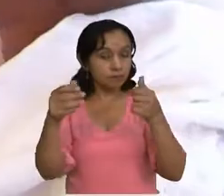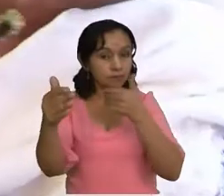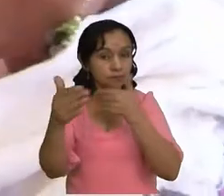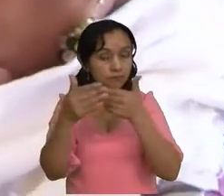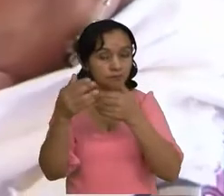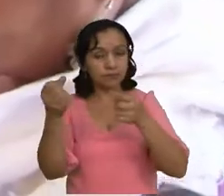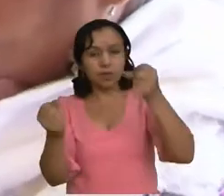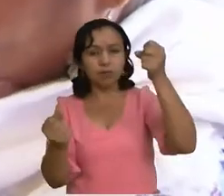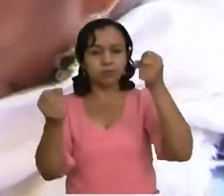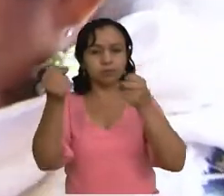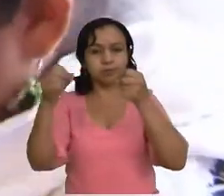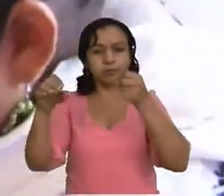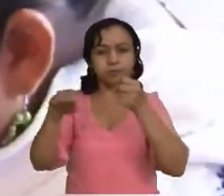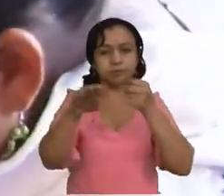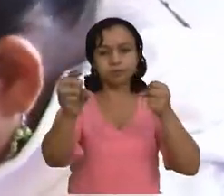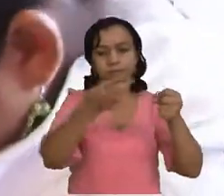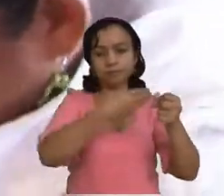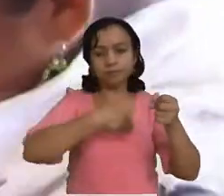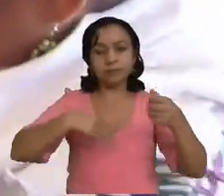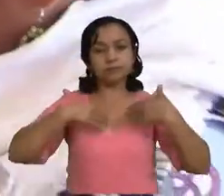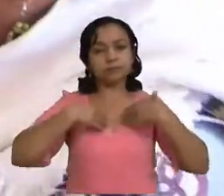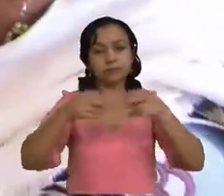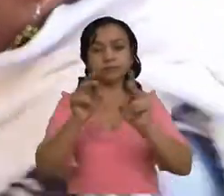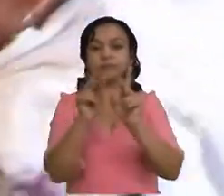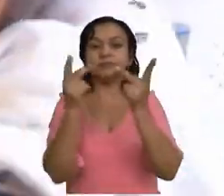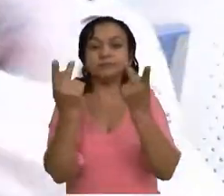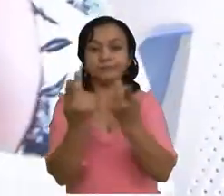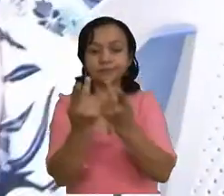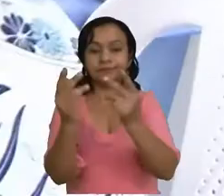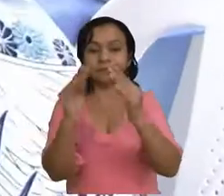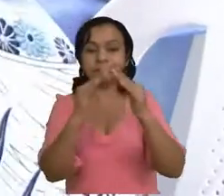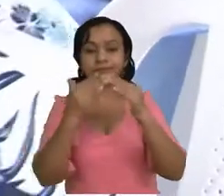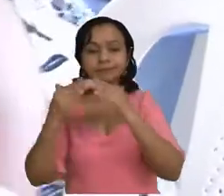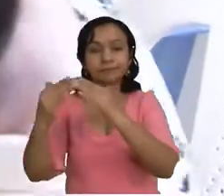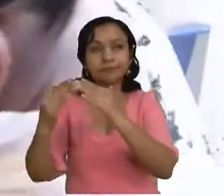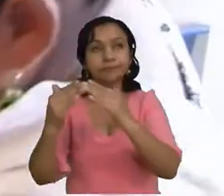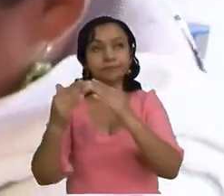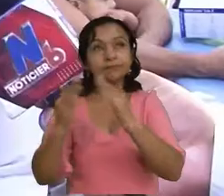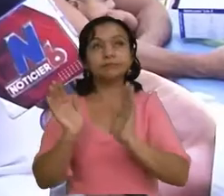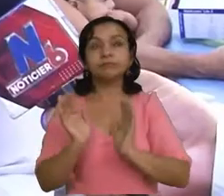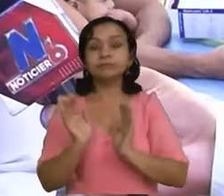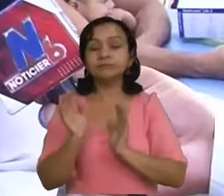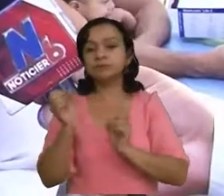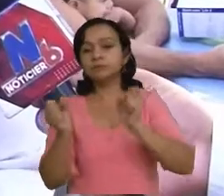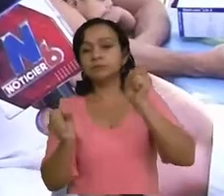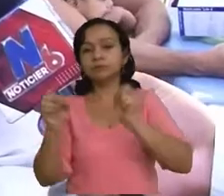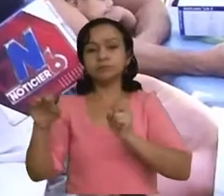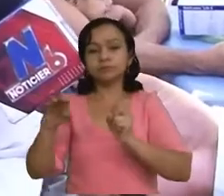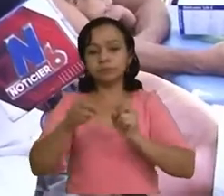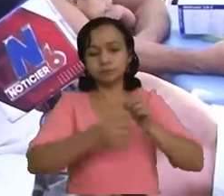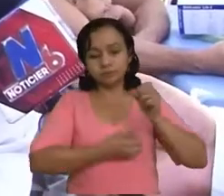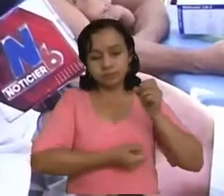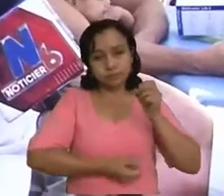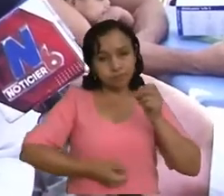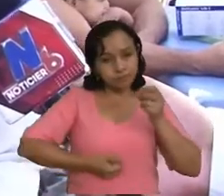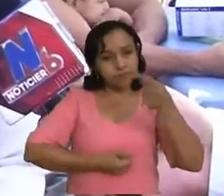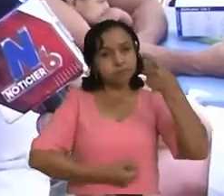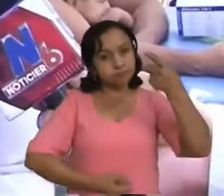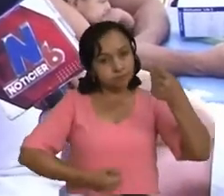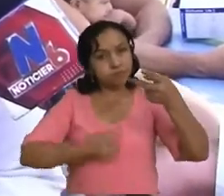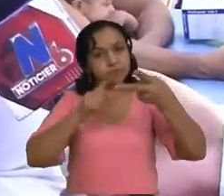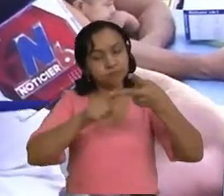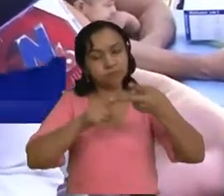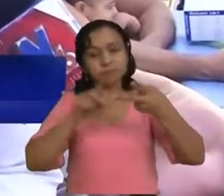las clínicas móviles del MINSA en este populoso barrio. Traemos una móvil que lleva ultrasonido,